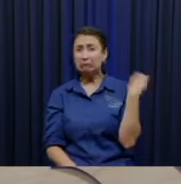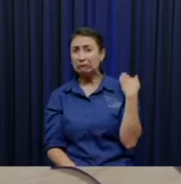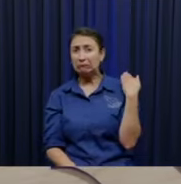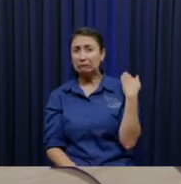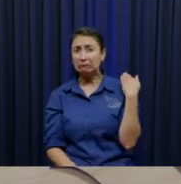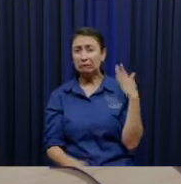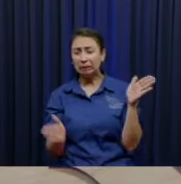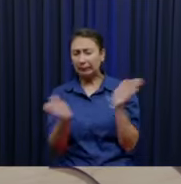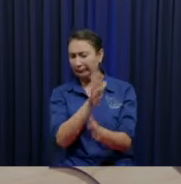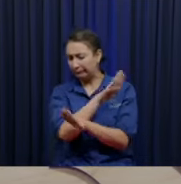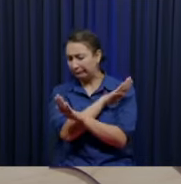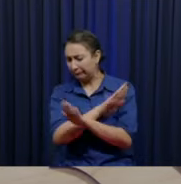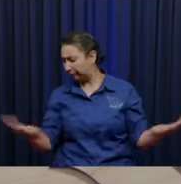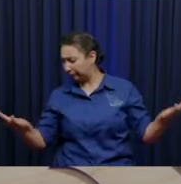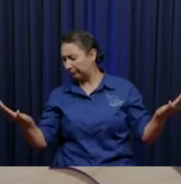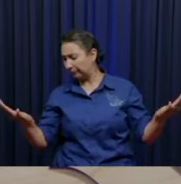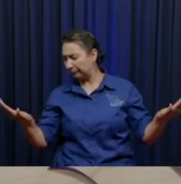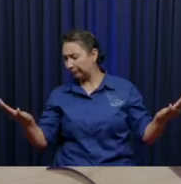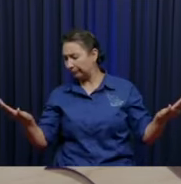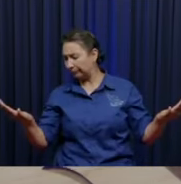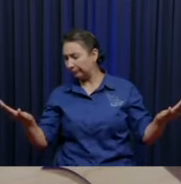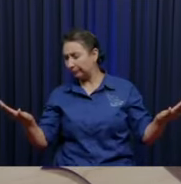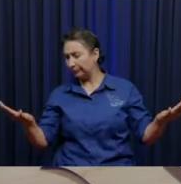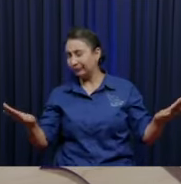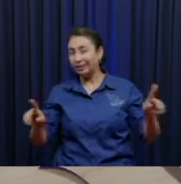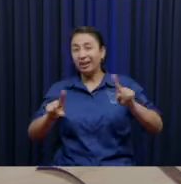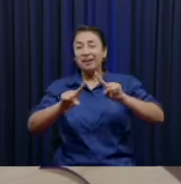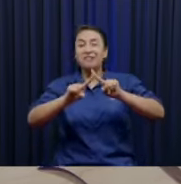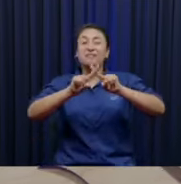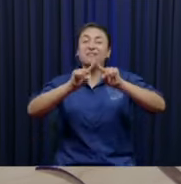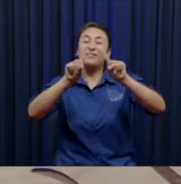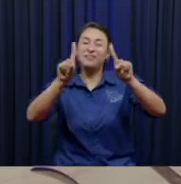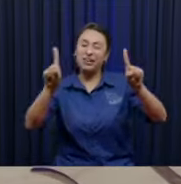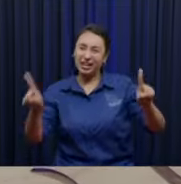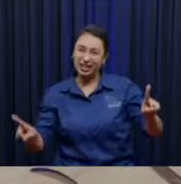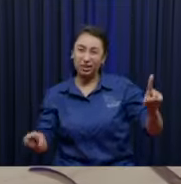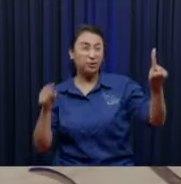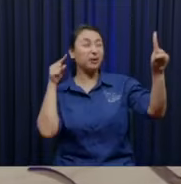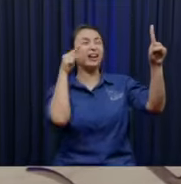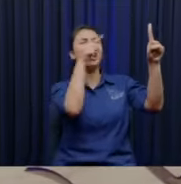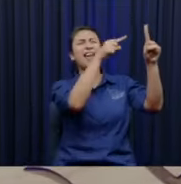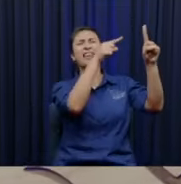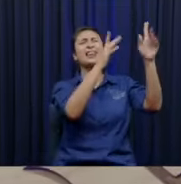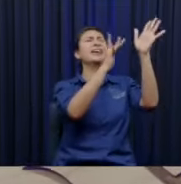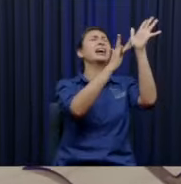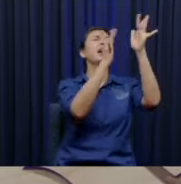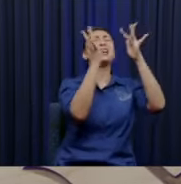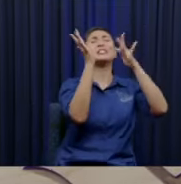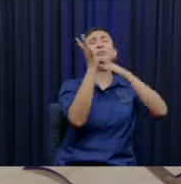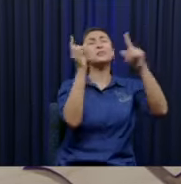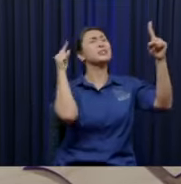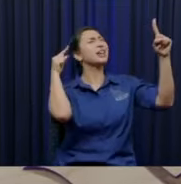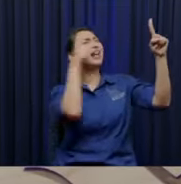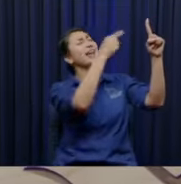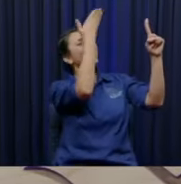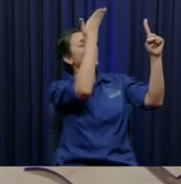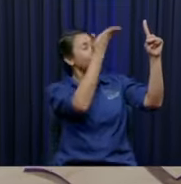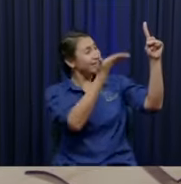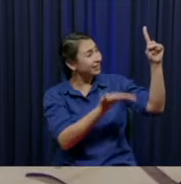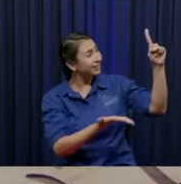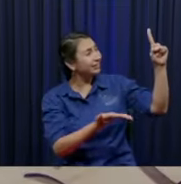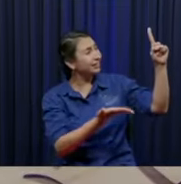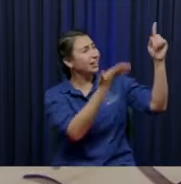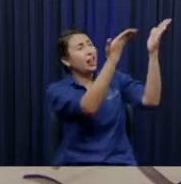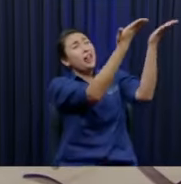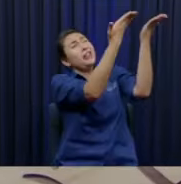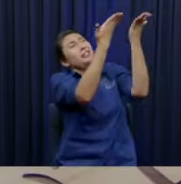Muertos para siempre. ¿Pero qué? Si Él quitó el acta de los decretos que nos